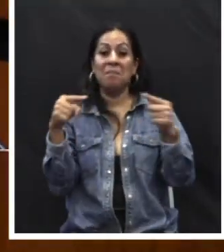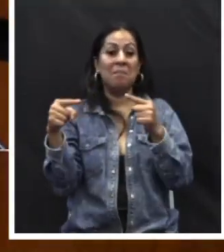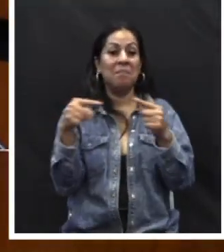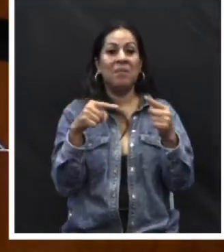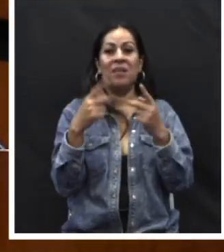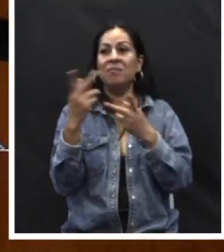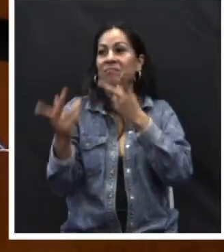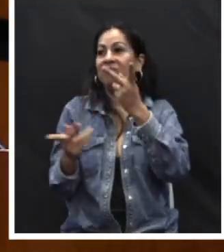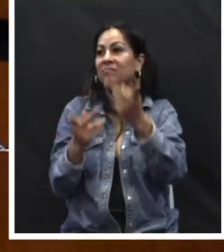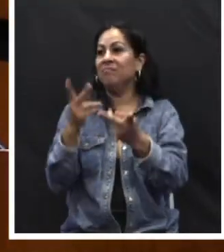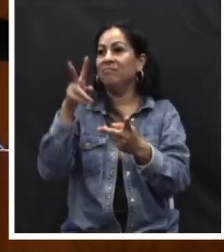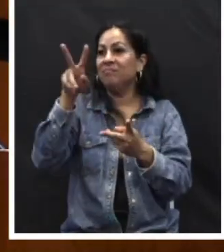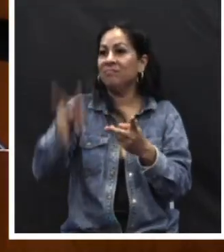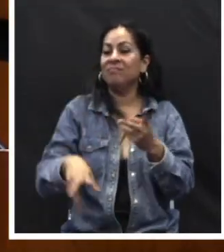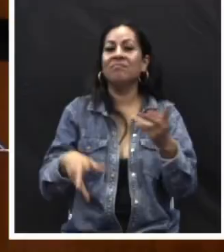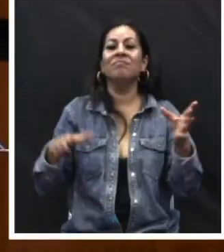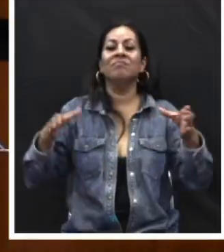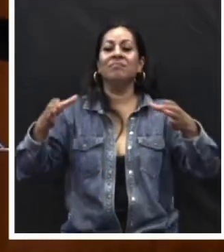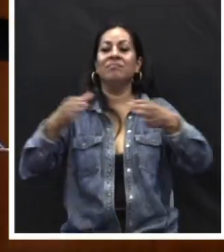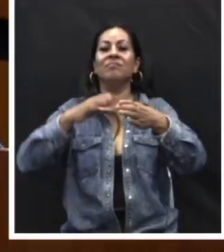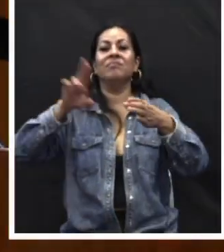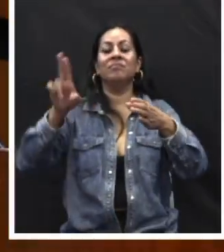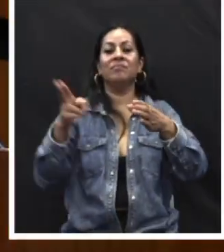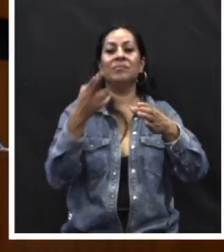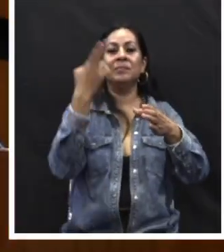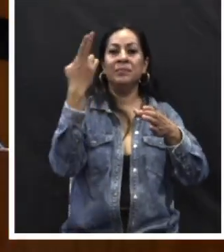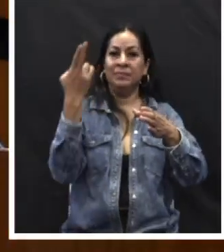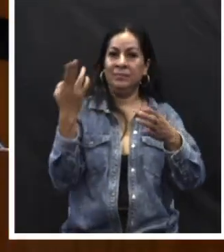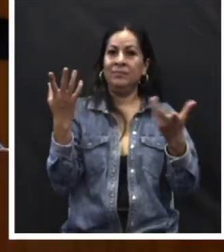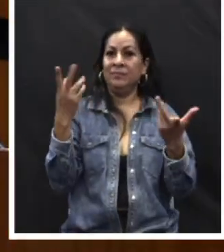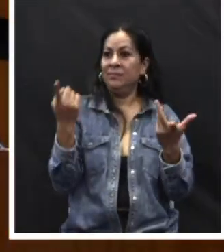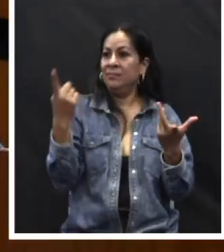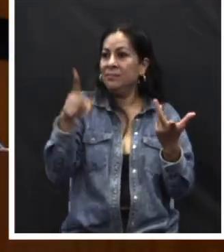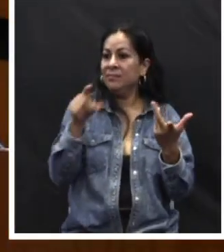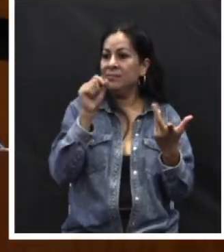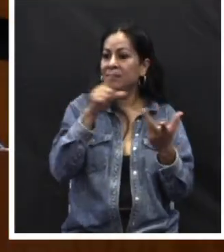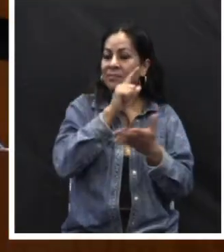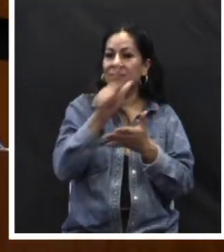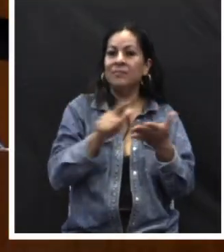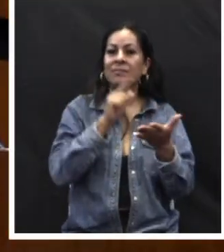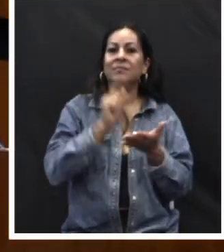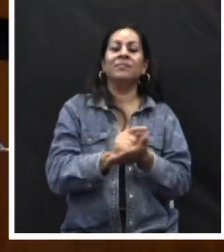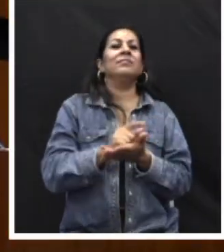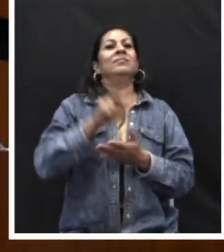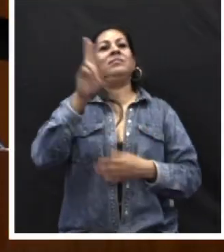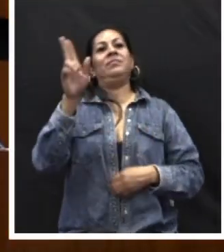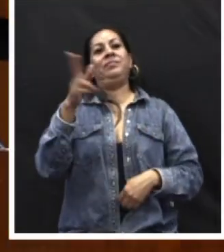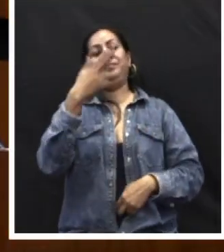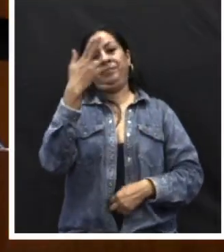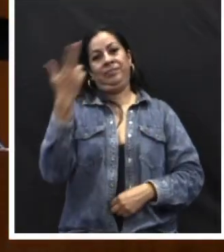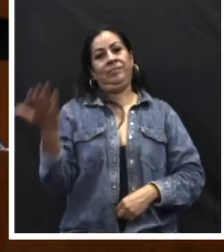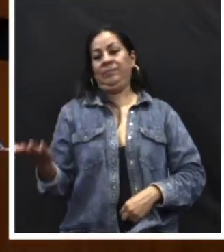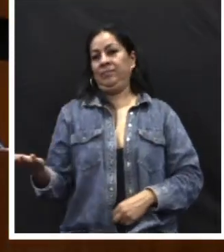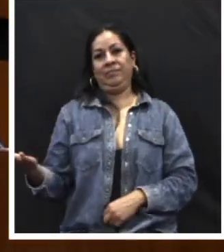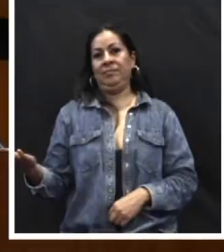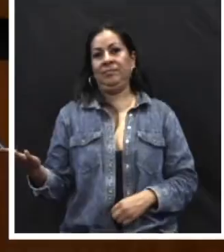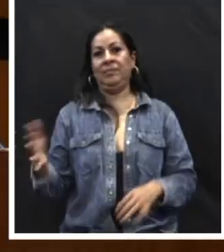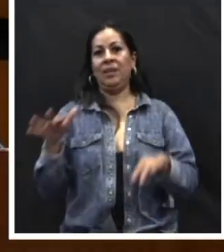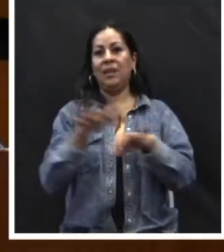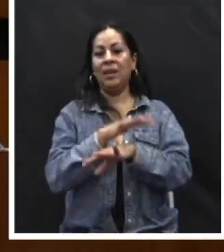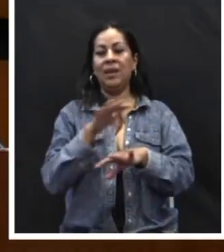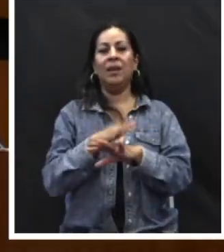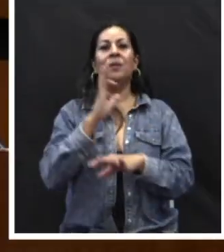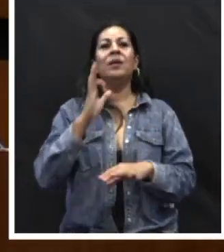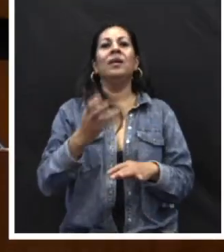sin consulta real a la comunidad universitaria, como lo ordena la propia Ley Orgánica de la Universidad. La